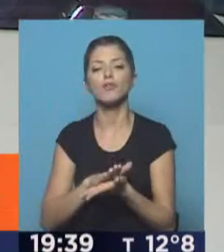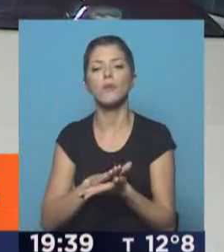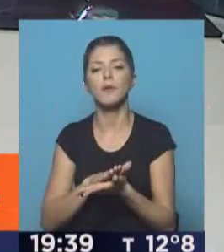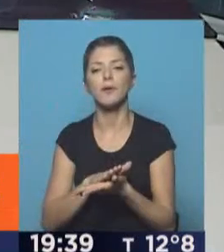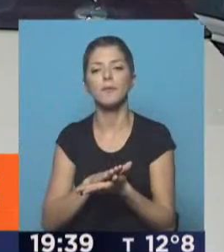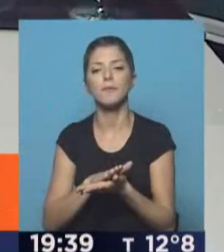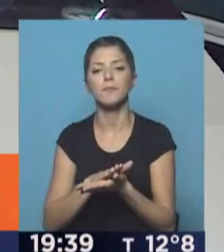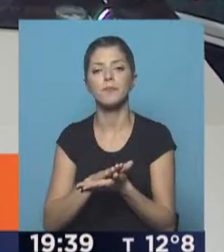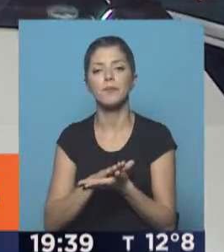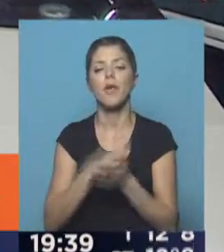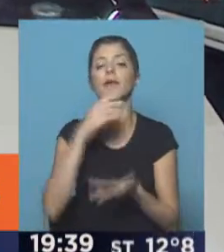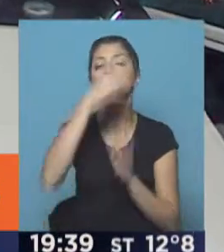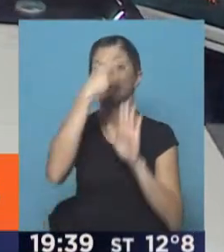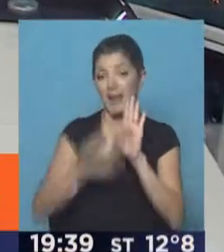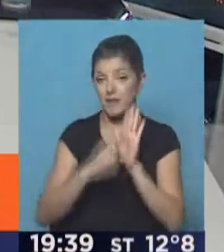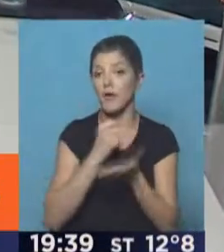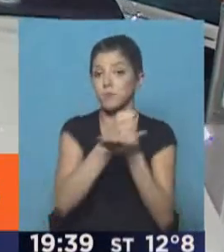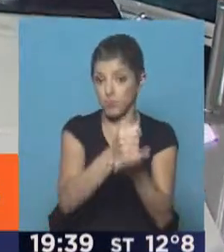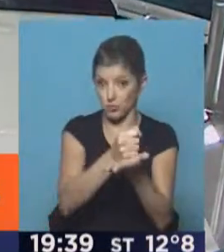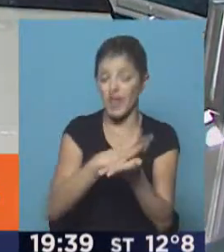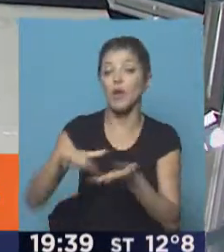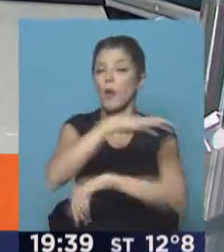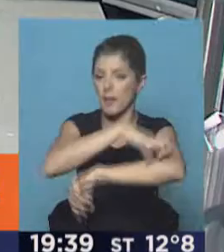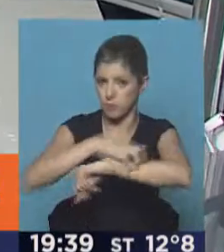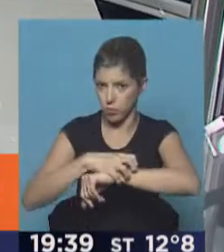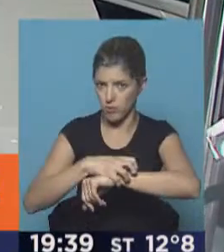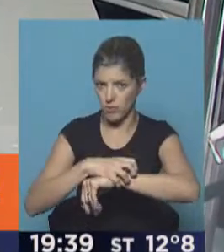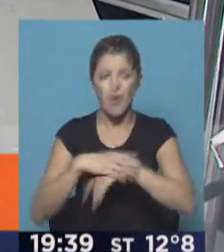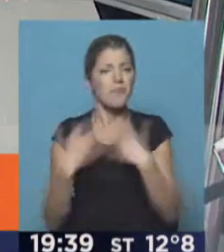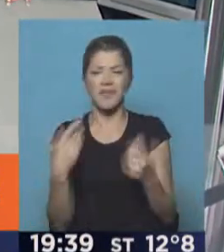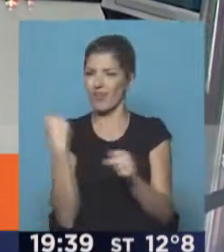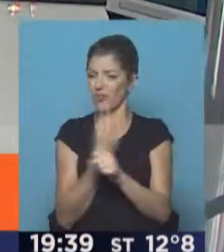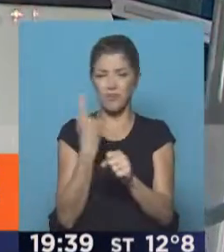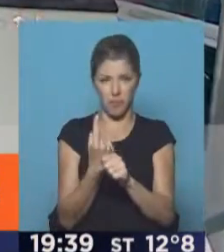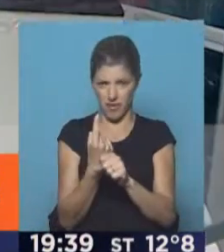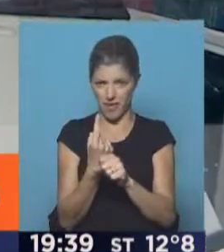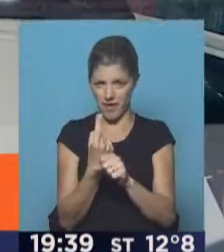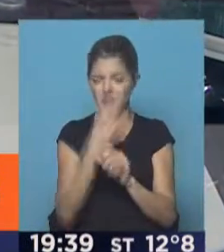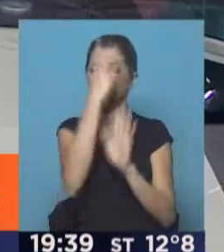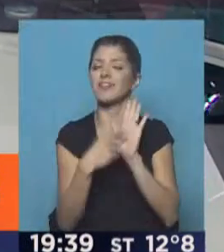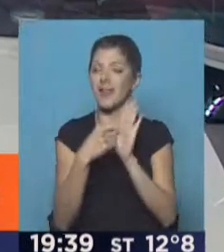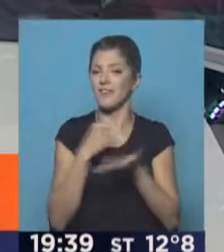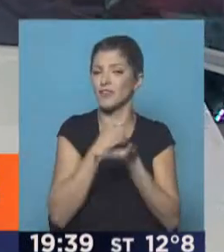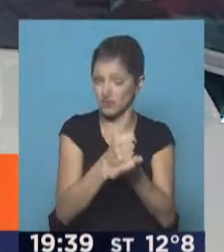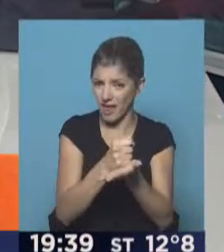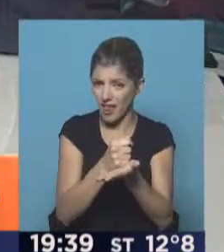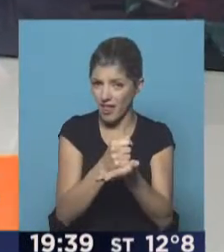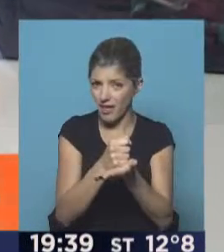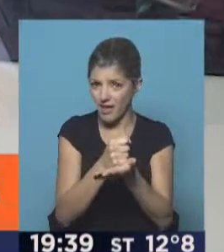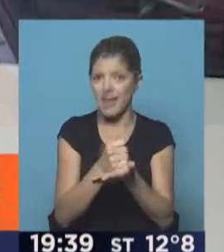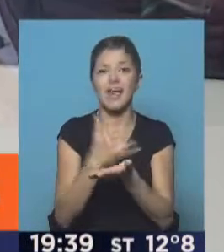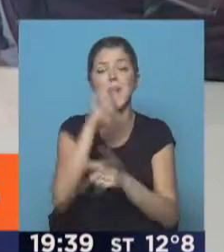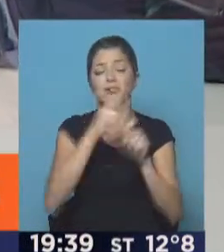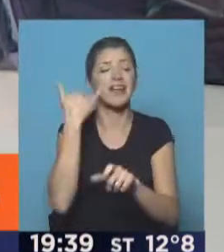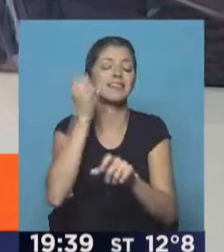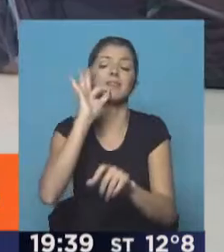para la luz en barrios vulnerables. ¿Por qué no se podía aplicar directamente la tarifa social en aquella población que ya se sabe que